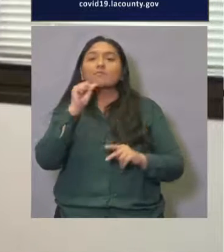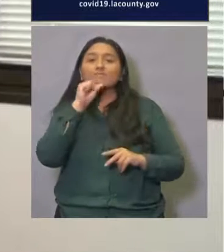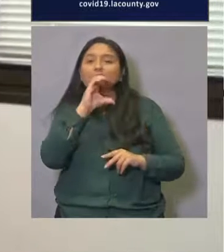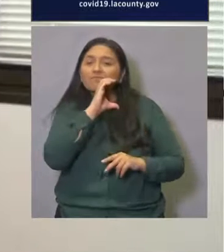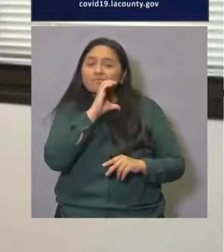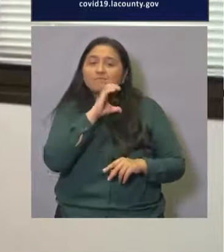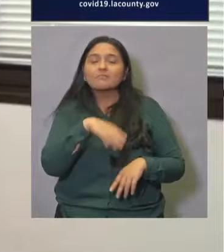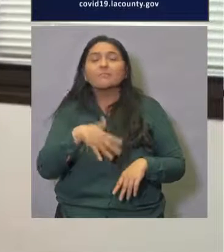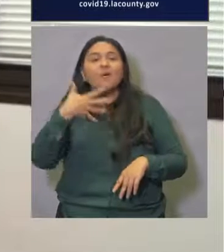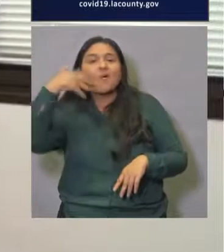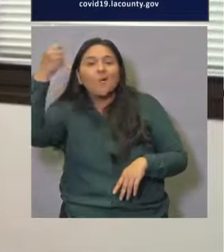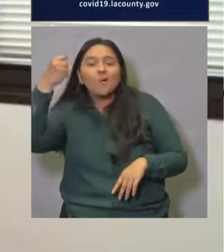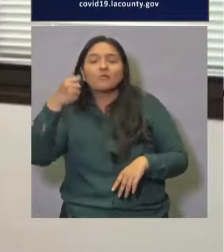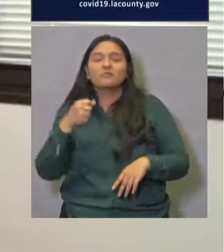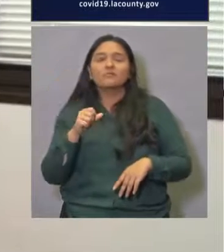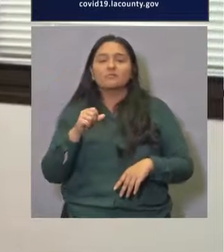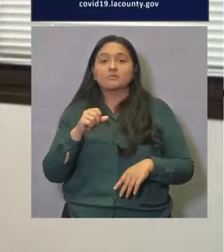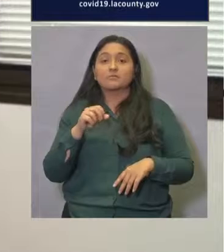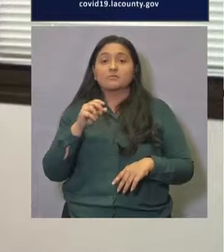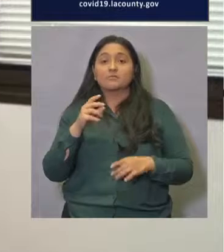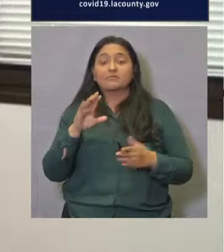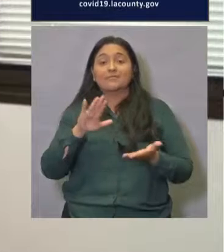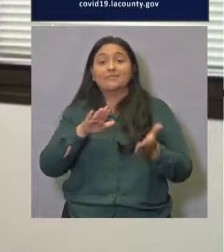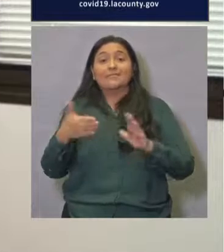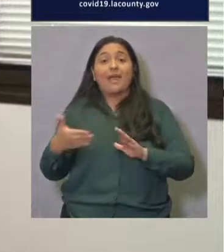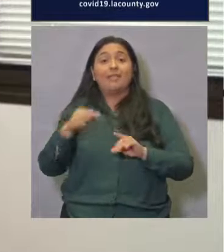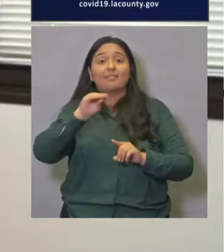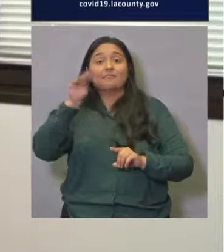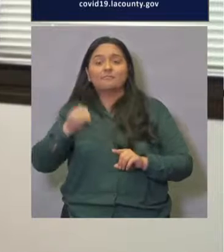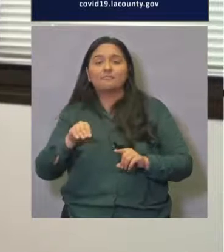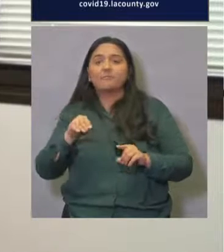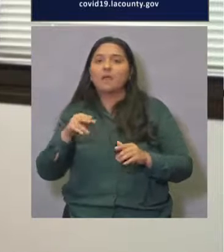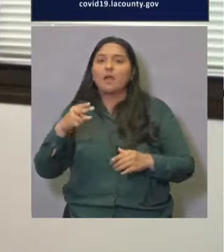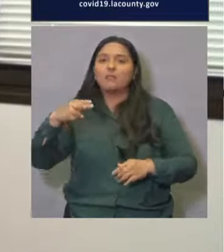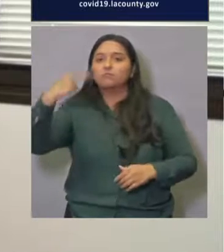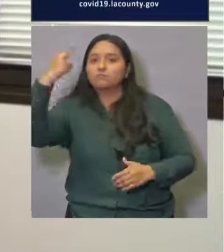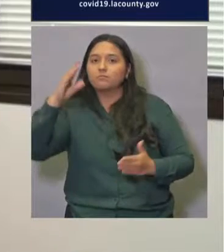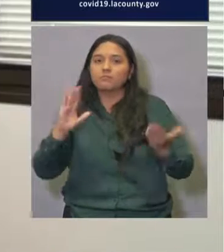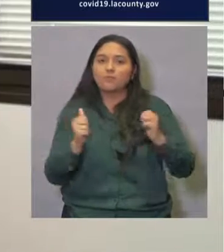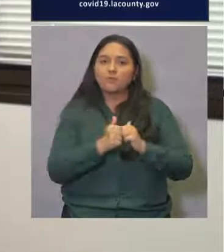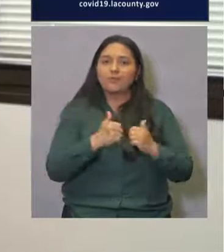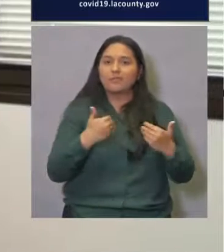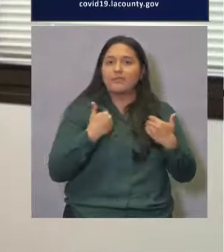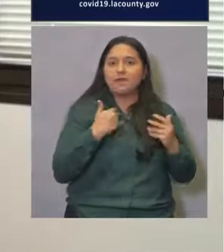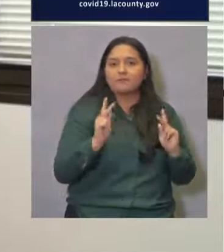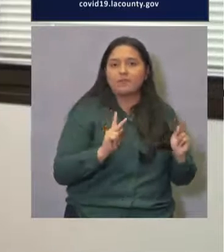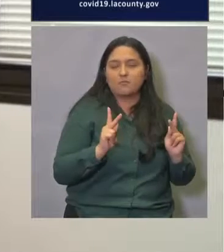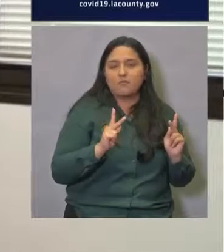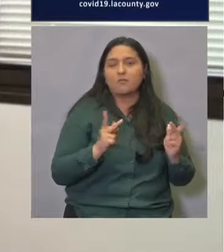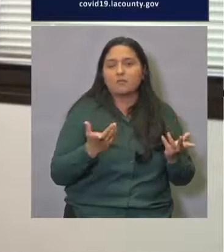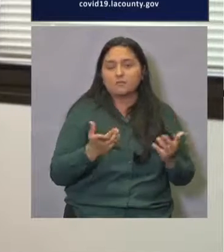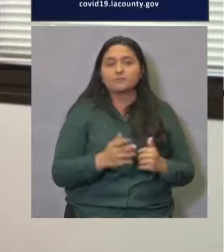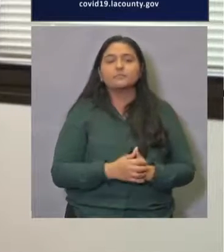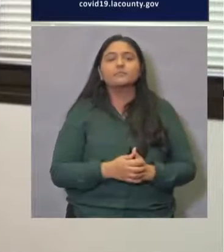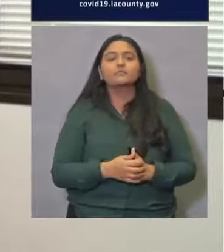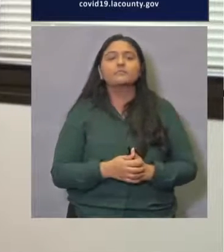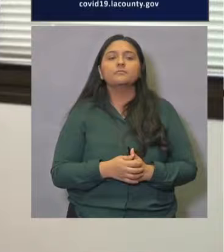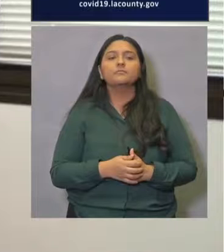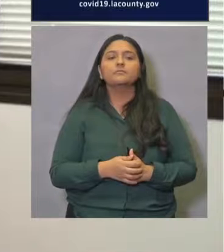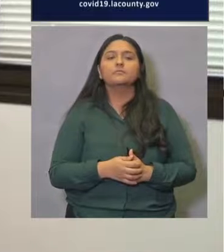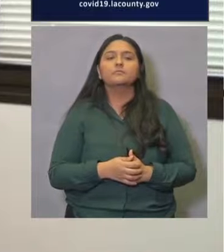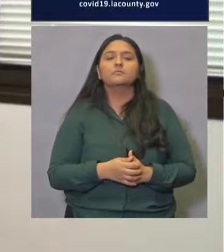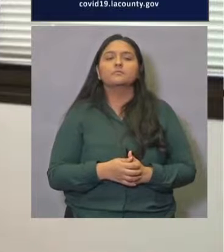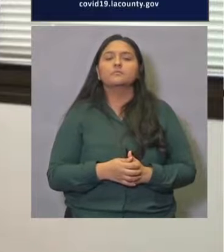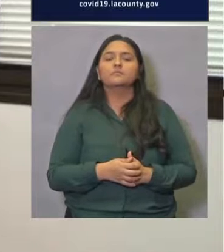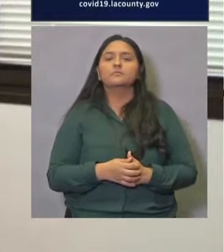de muerte son hasta 100 veces más altas que personas más jóvenes si se infectan. Conforme suba